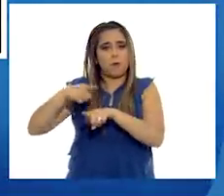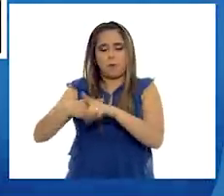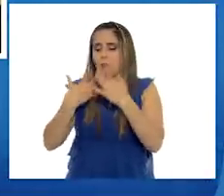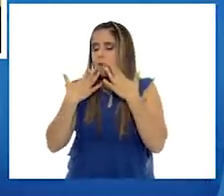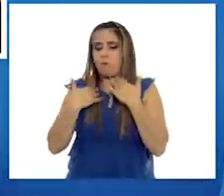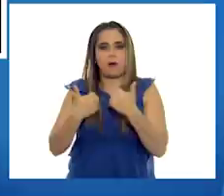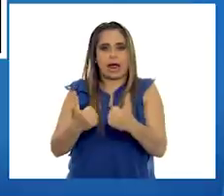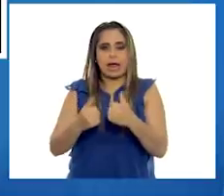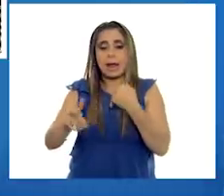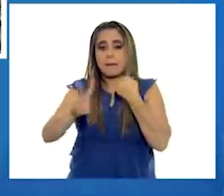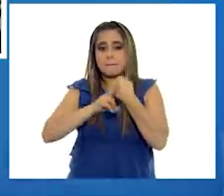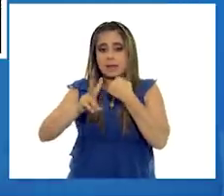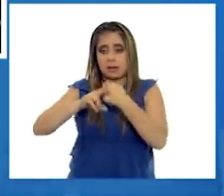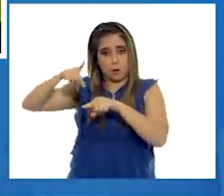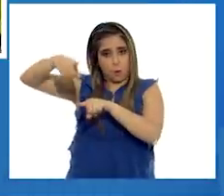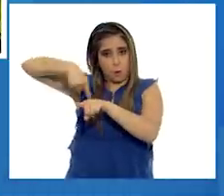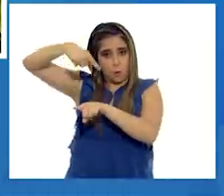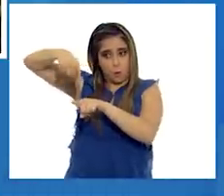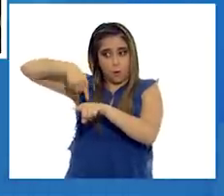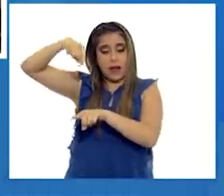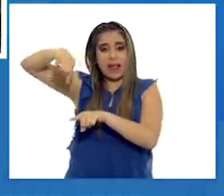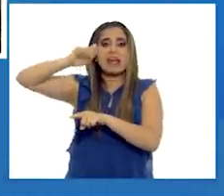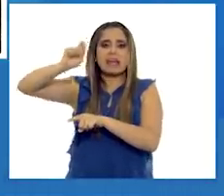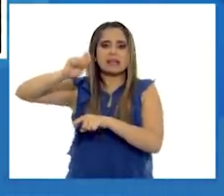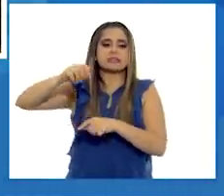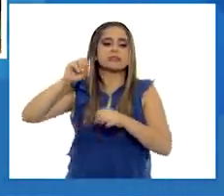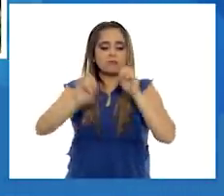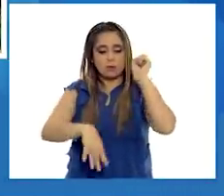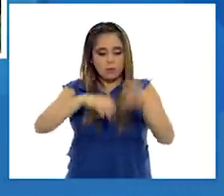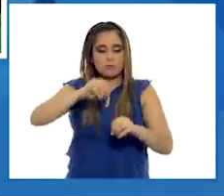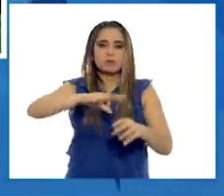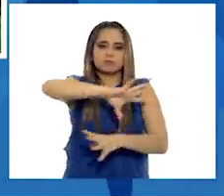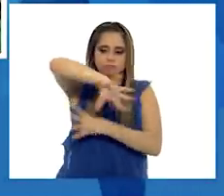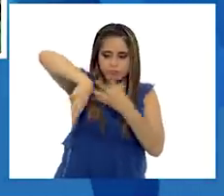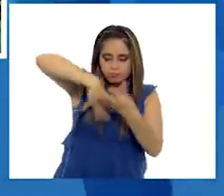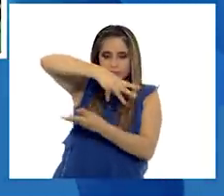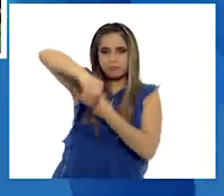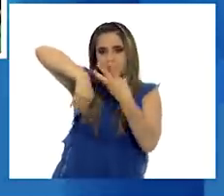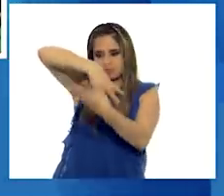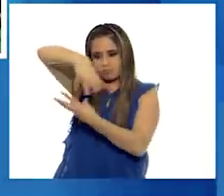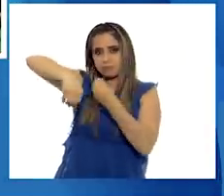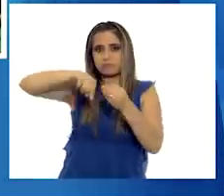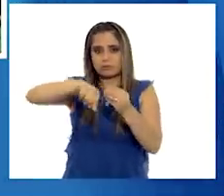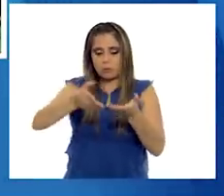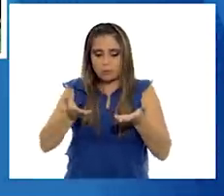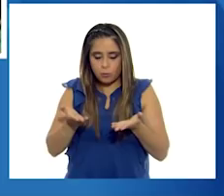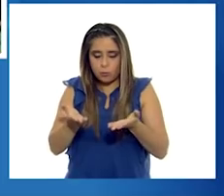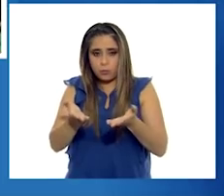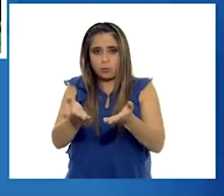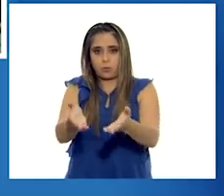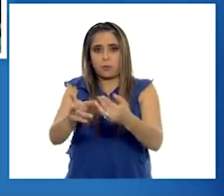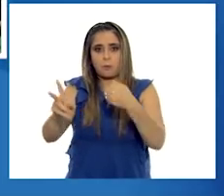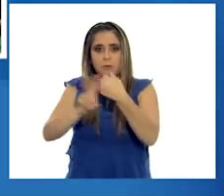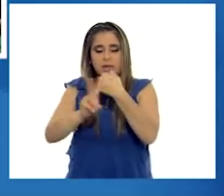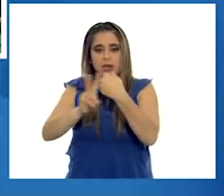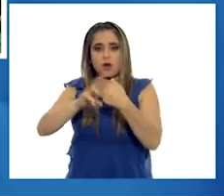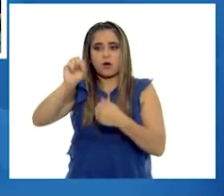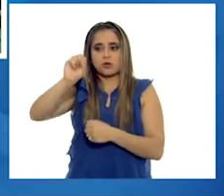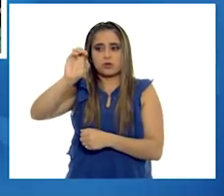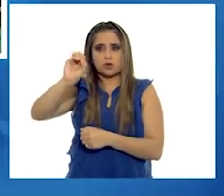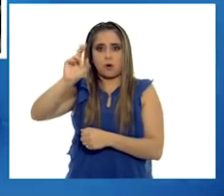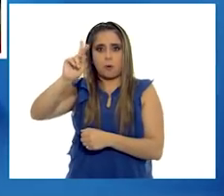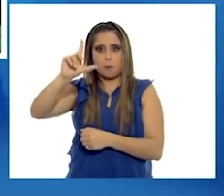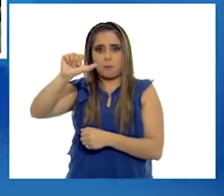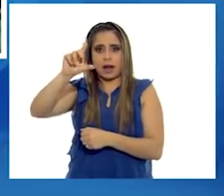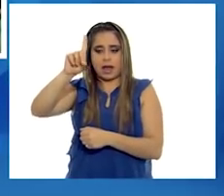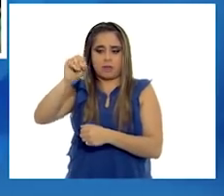El vidrio de colores reciclado. Ese sí se saca del horno del vidrio soplado.